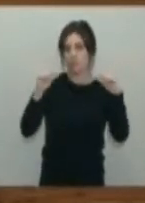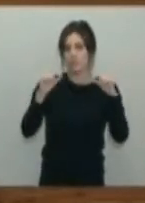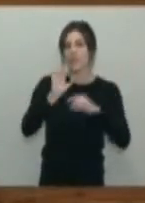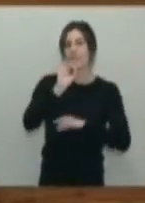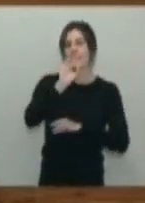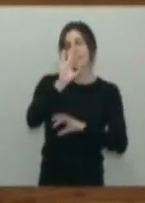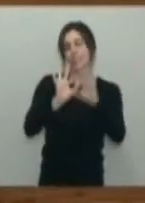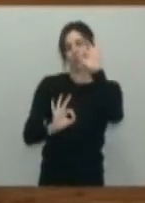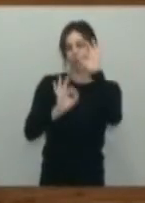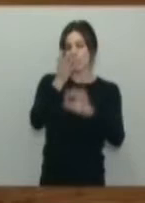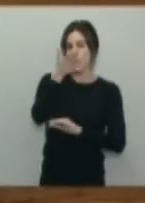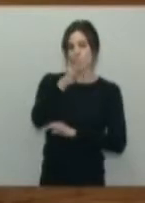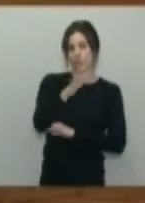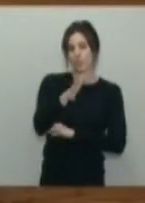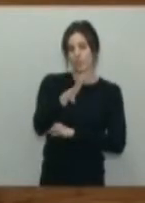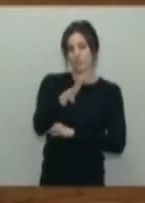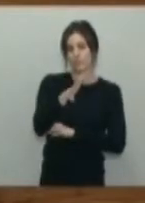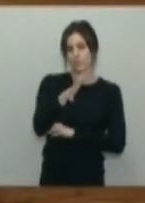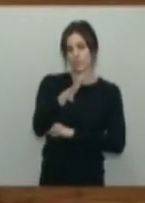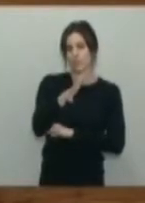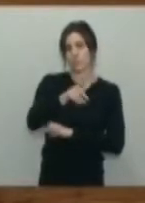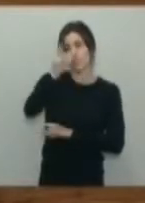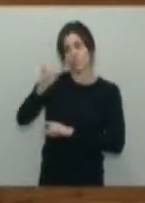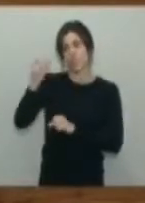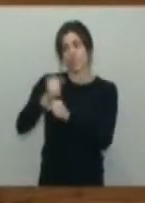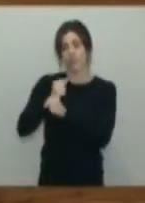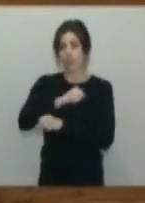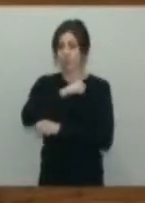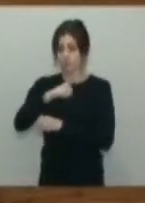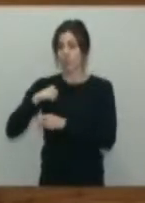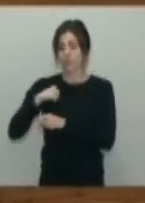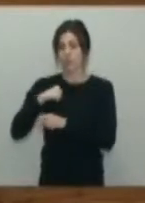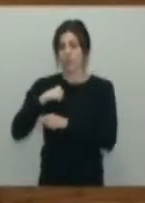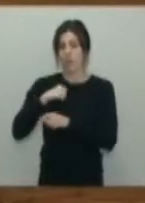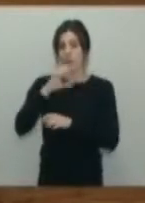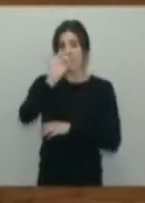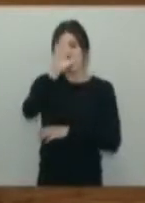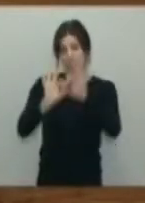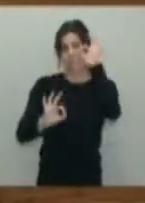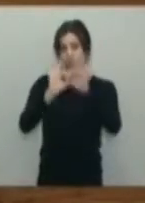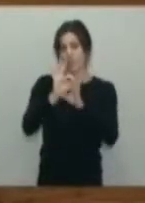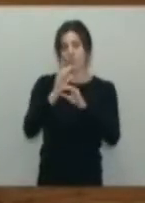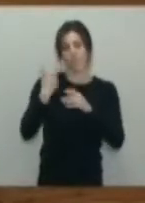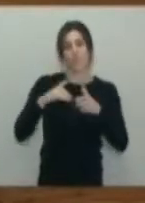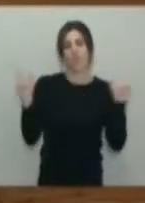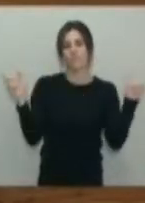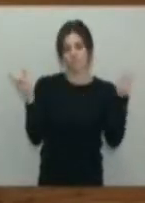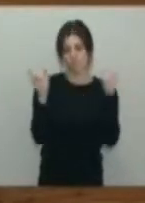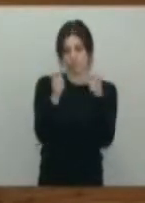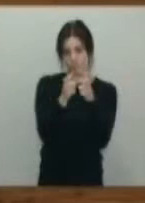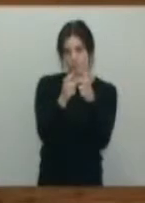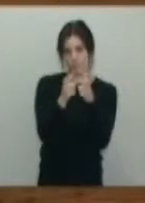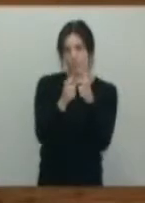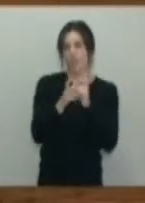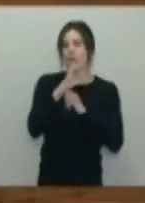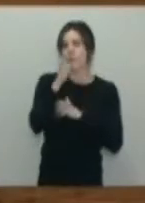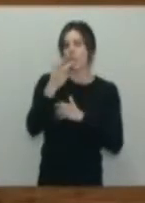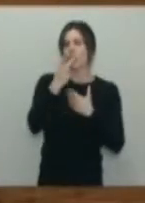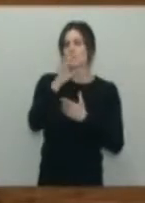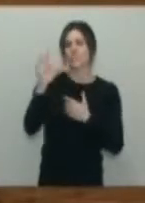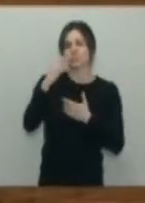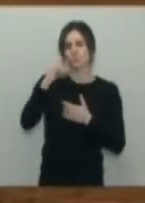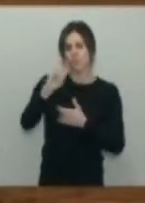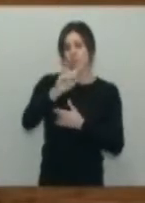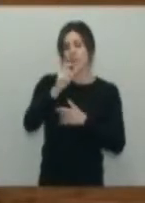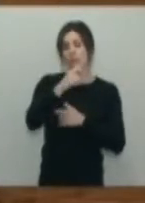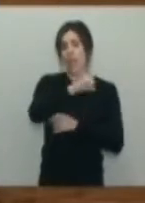15% de autónomos, un 15% del sector. De los casi 75.000 autónomos que había al inicio de la crisis,